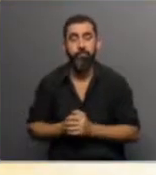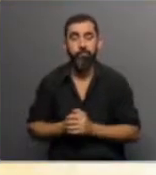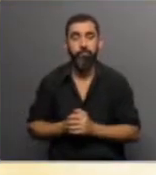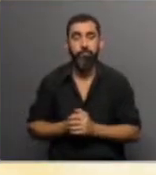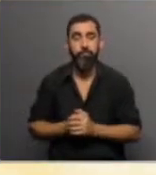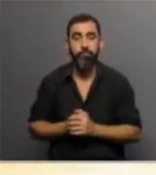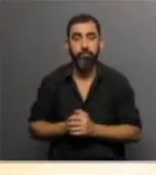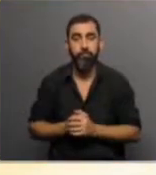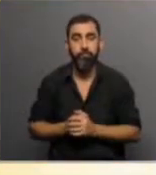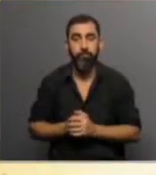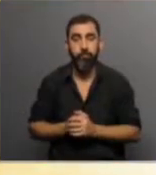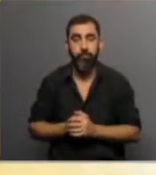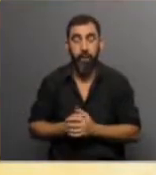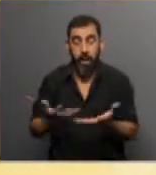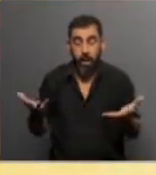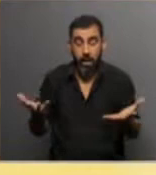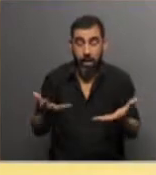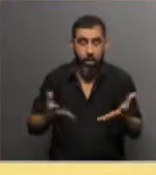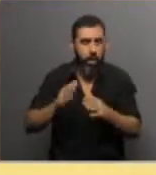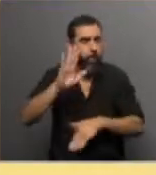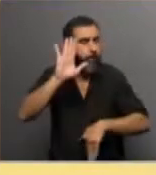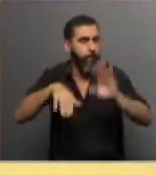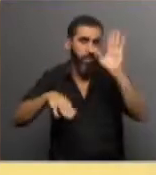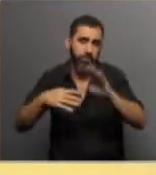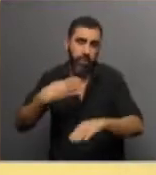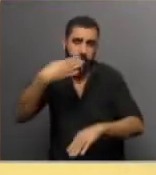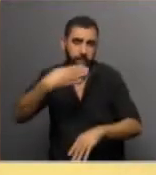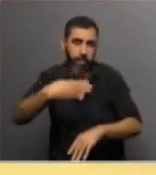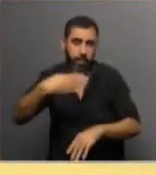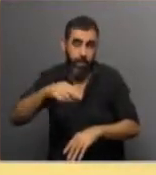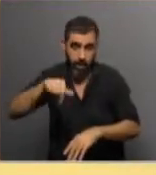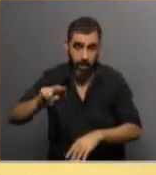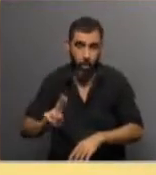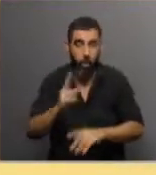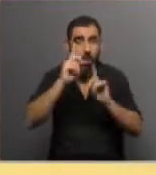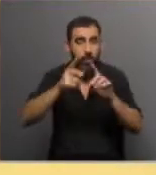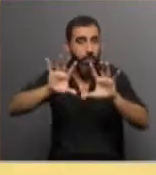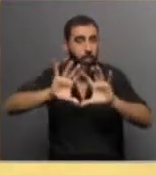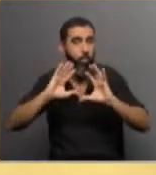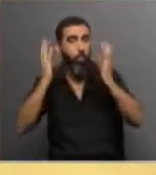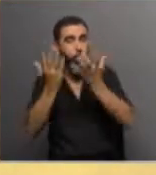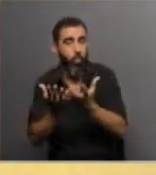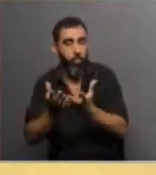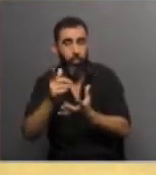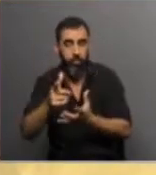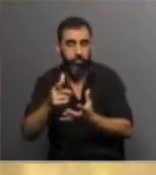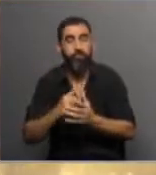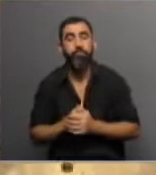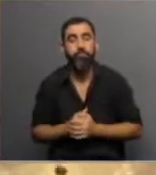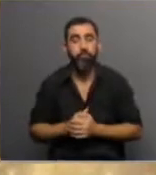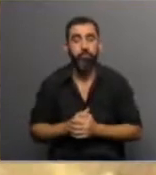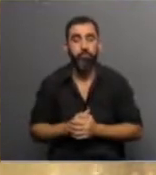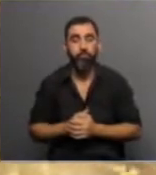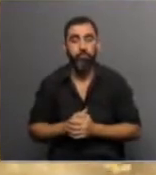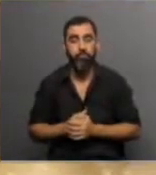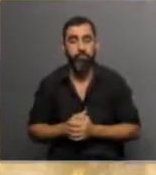componentes, que al día de hoy son los mayoritarios, no solo en Uruguay, sino a nivel mundial. Eso como un